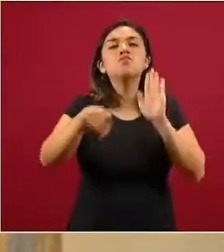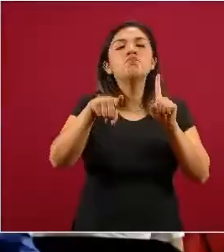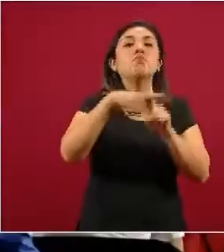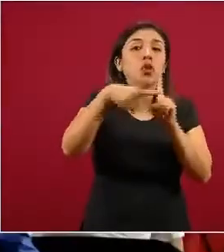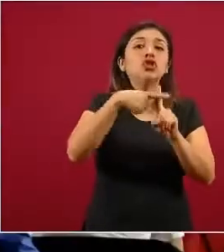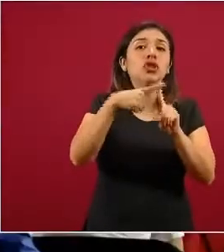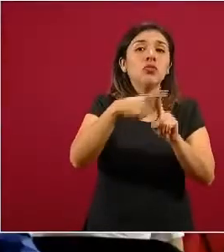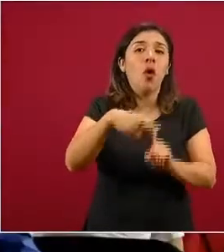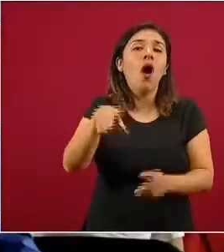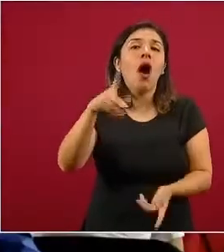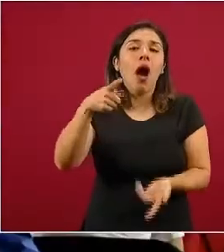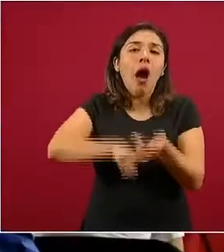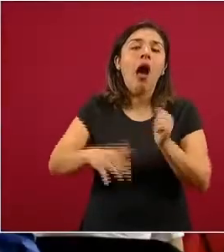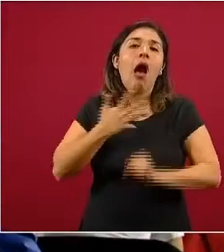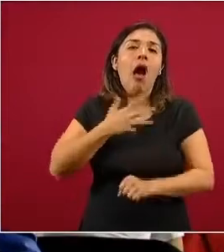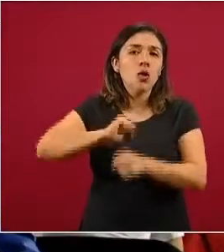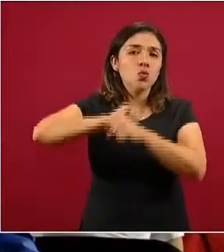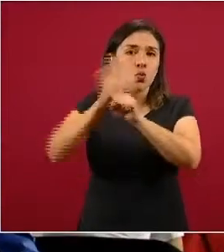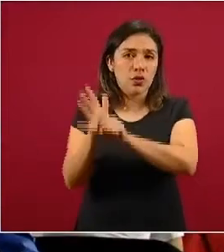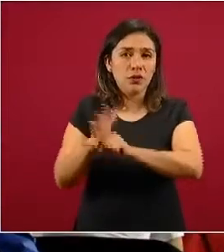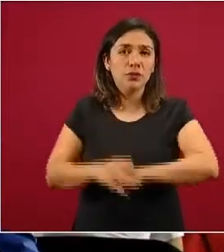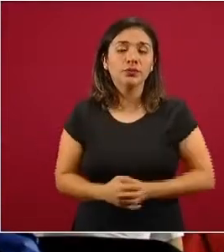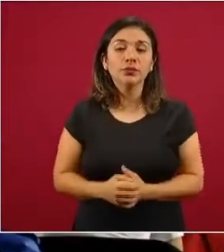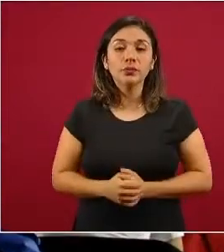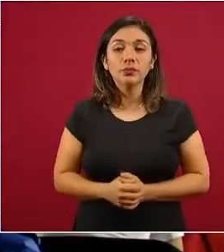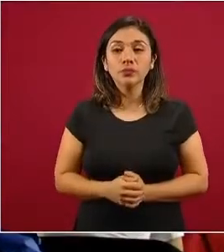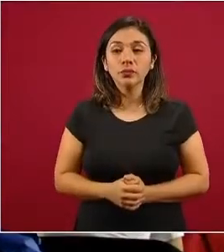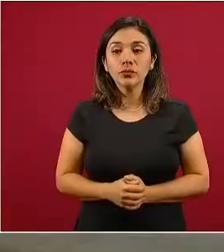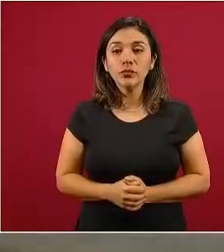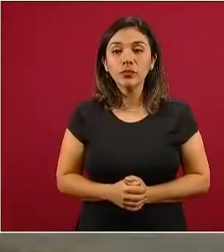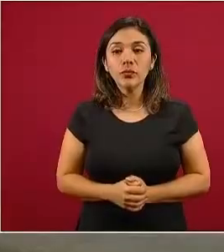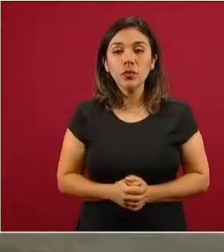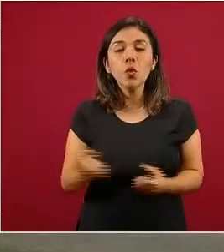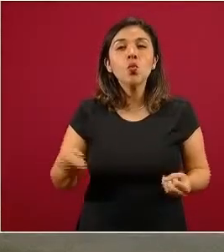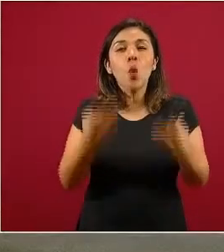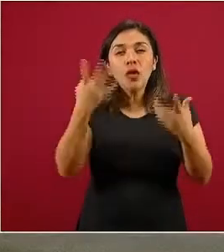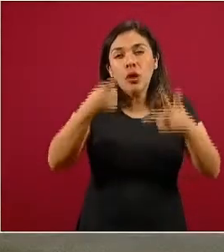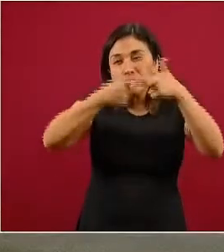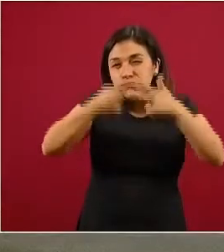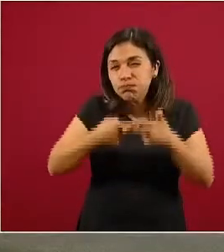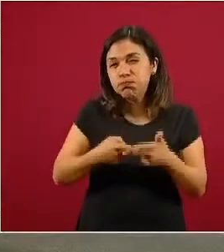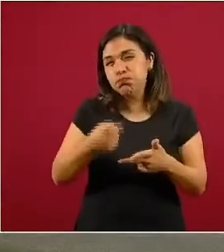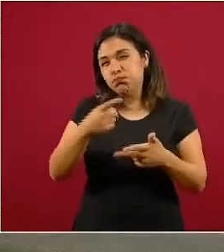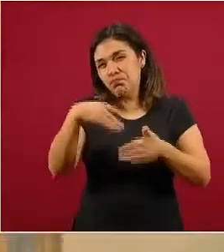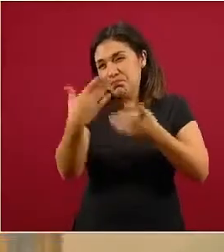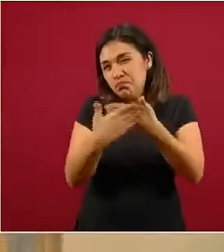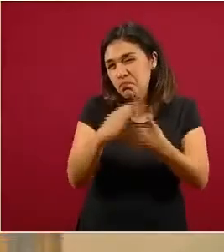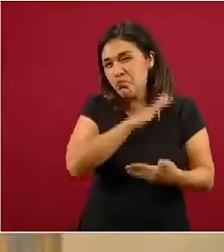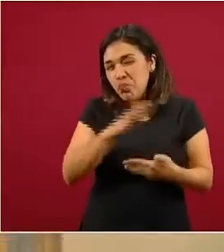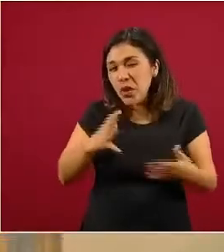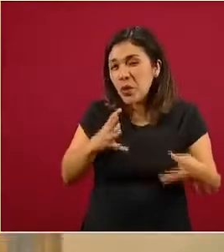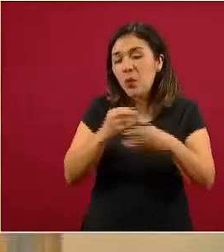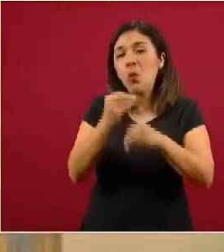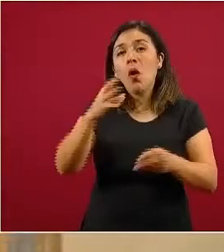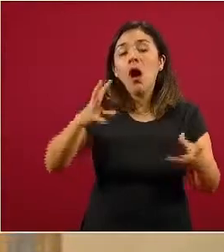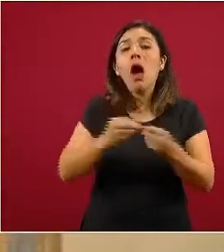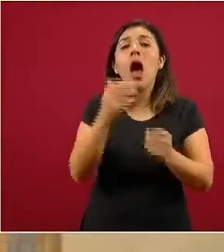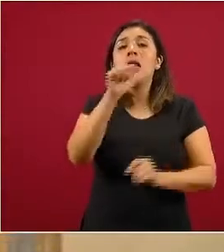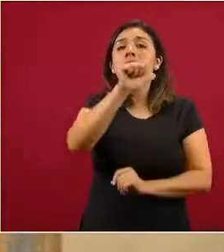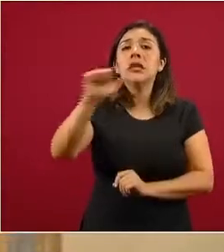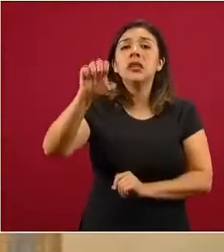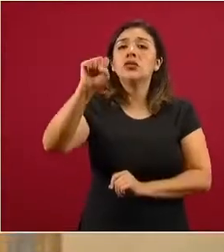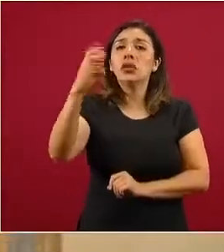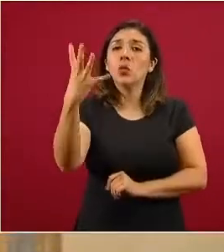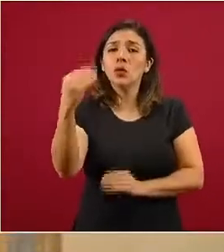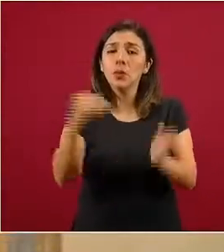ese resultado ya no se vaya a dar, o puede ser que sean personas que se quedan en el estatus de sospechoso porque